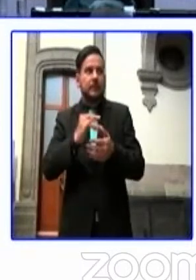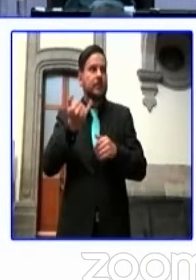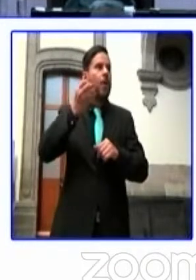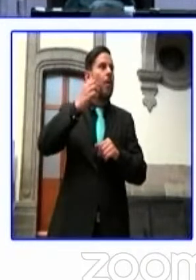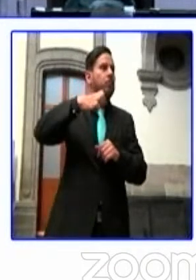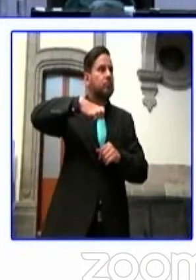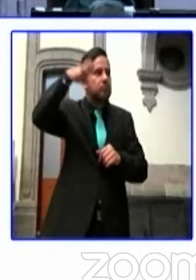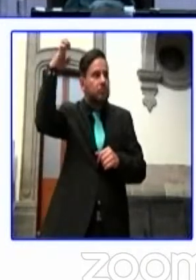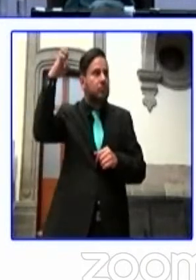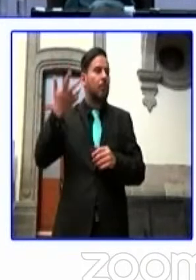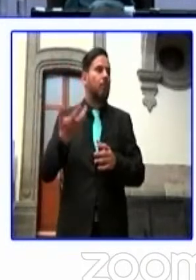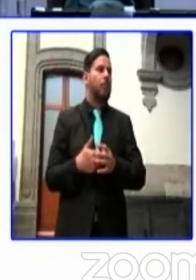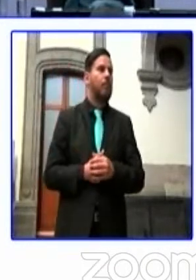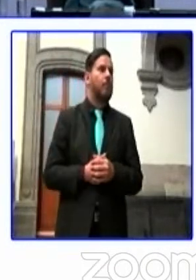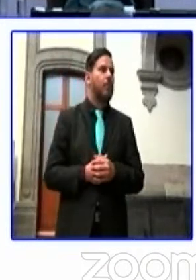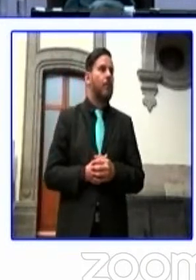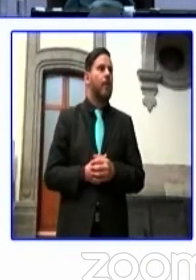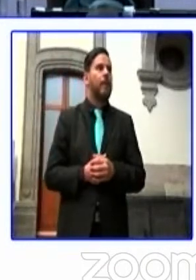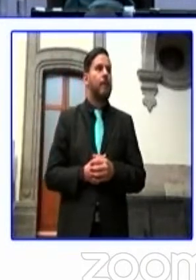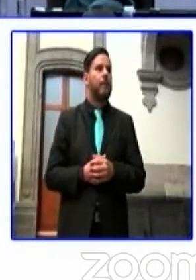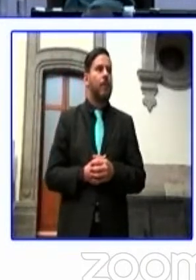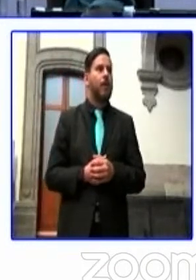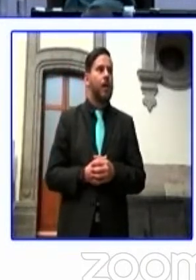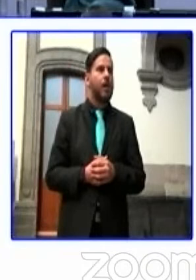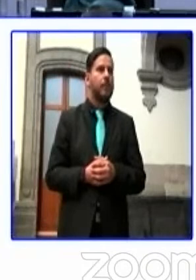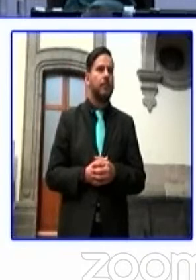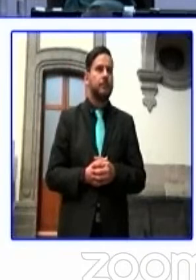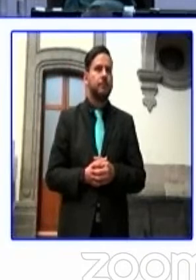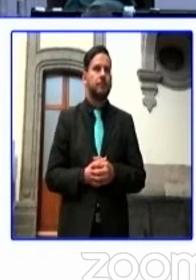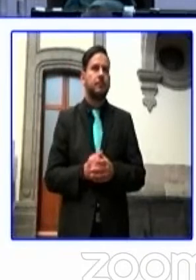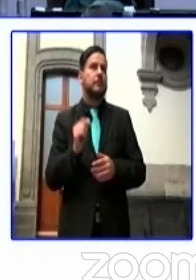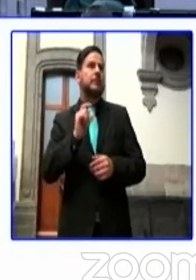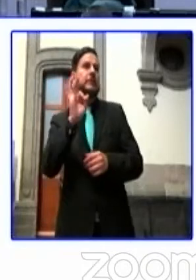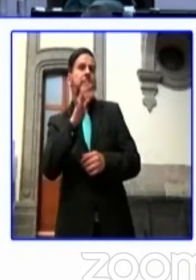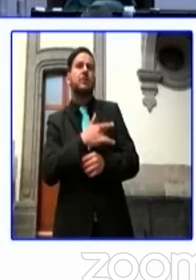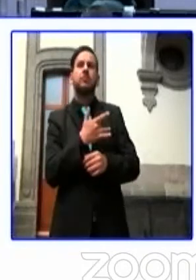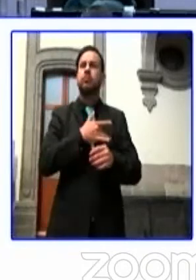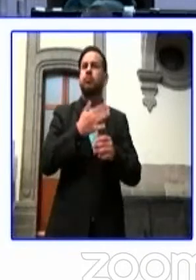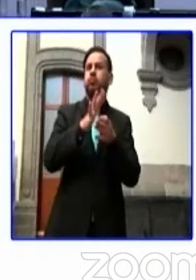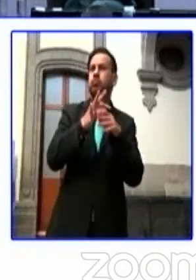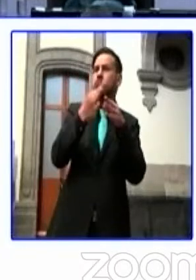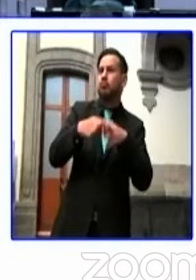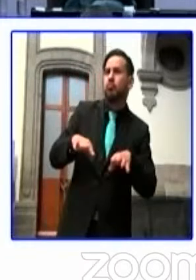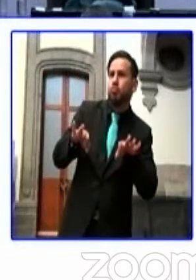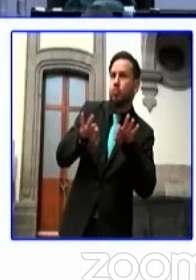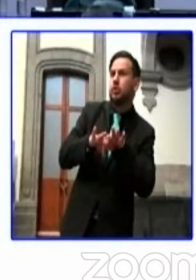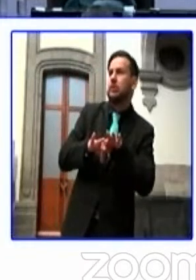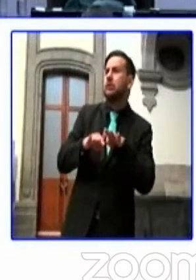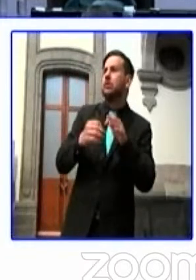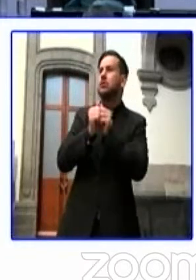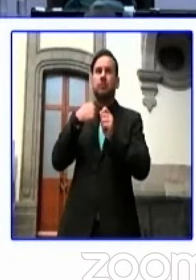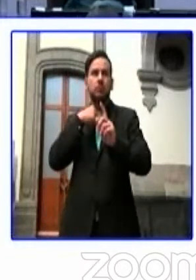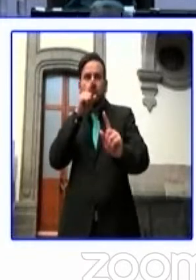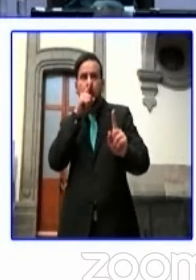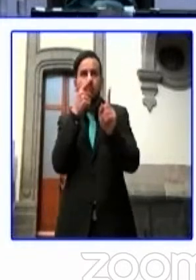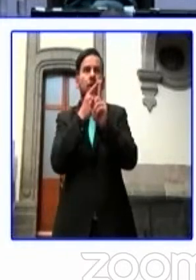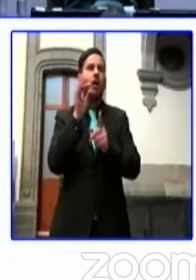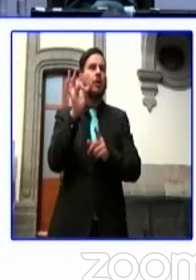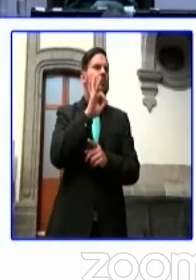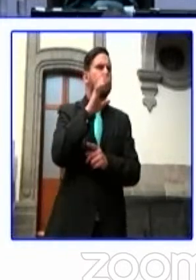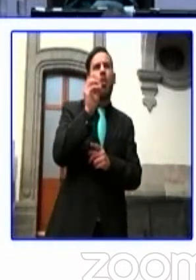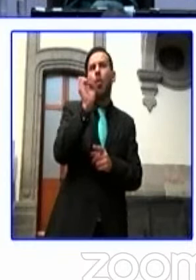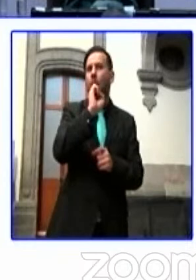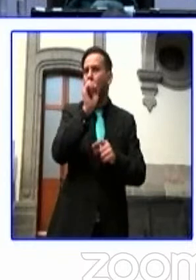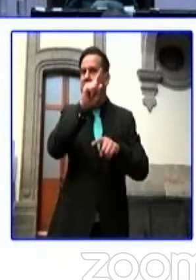con discapacidad. Y algo muy importante, de marcos legales y políticos. Otra vez, mientras no se